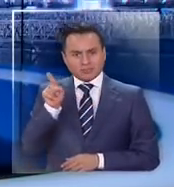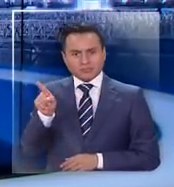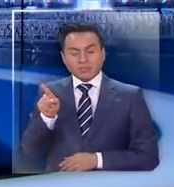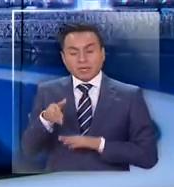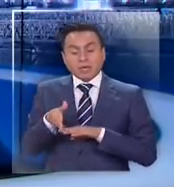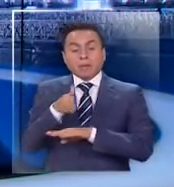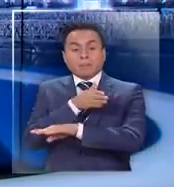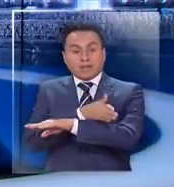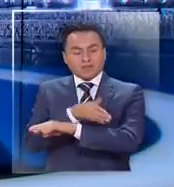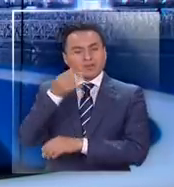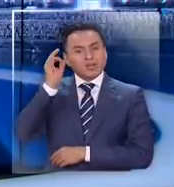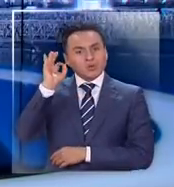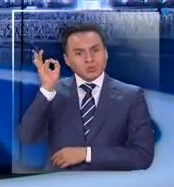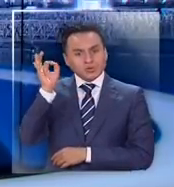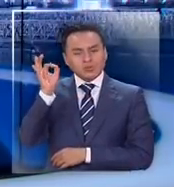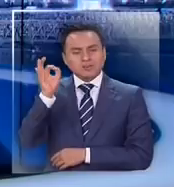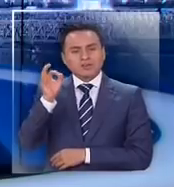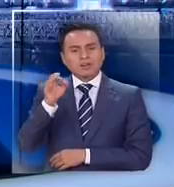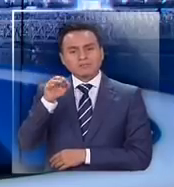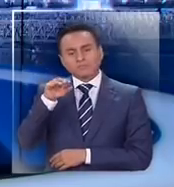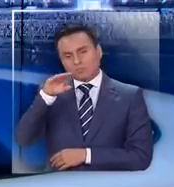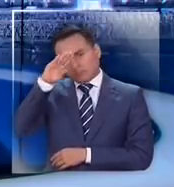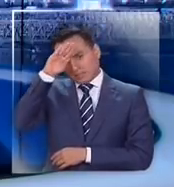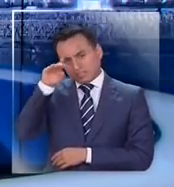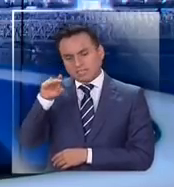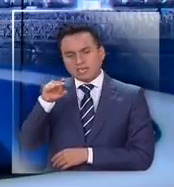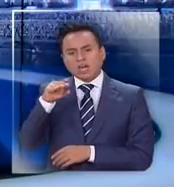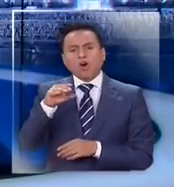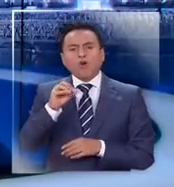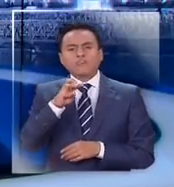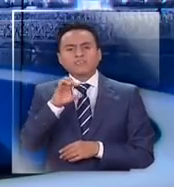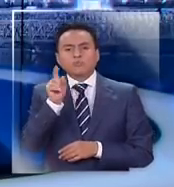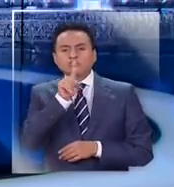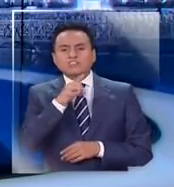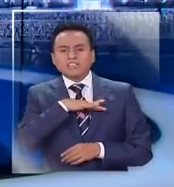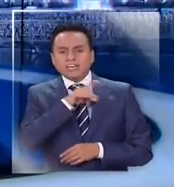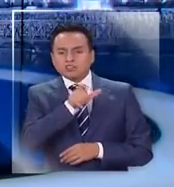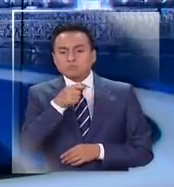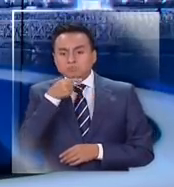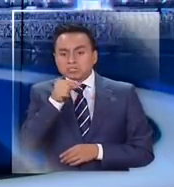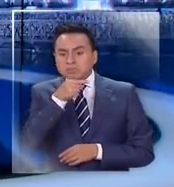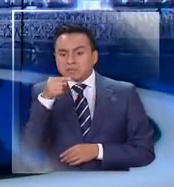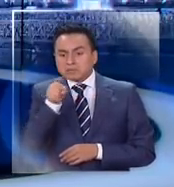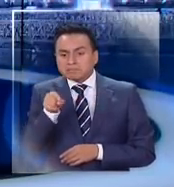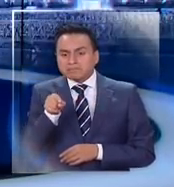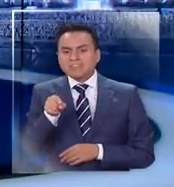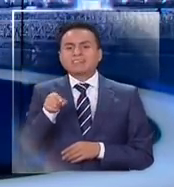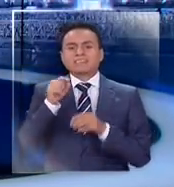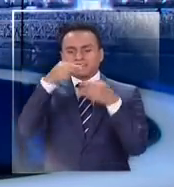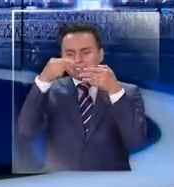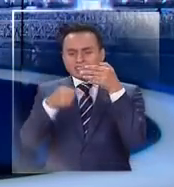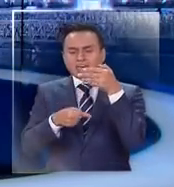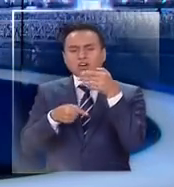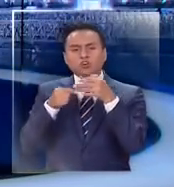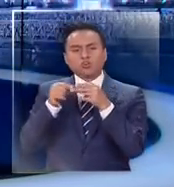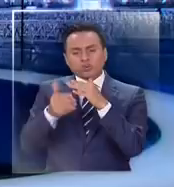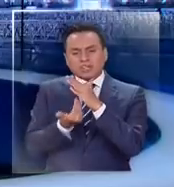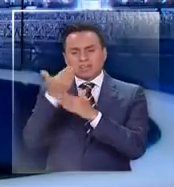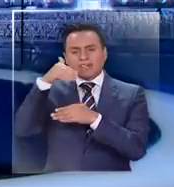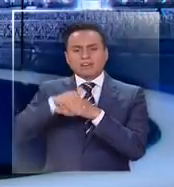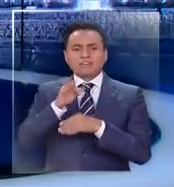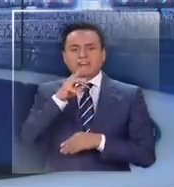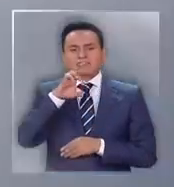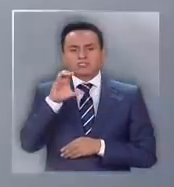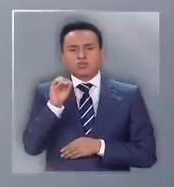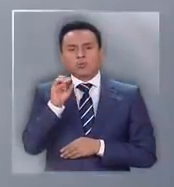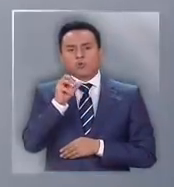previo, por supuesto, a la reunión que el pontífice tendrá con los obispos chilenos en un par de semanas más. Los detalles de esta jornada los tiene